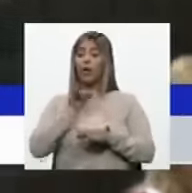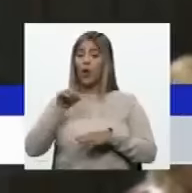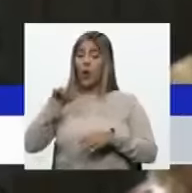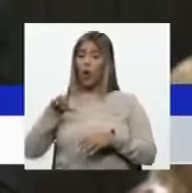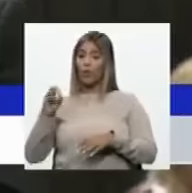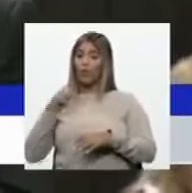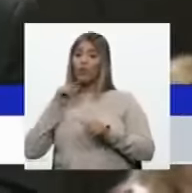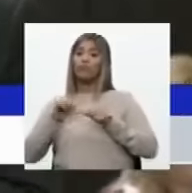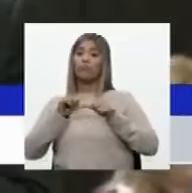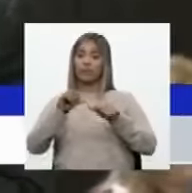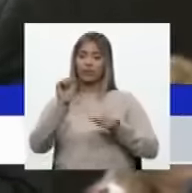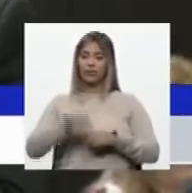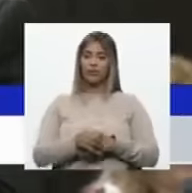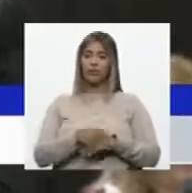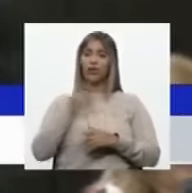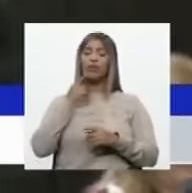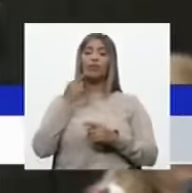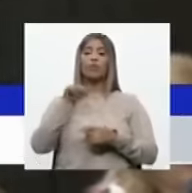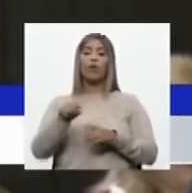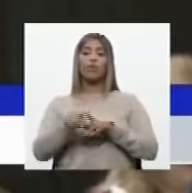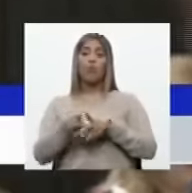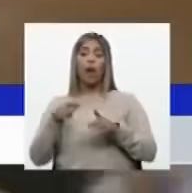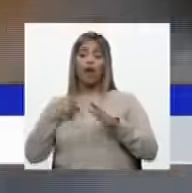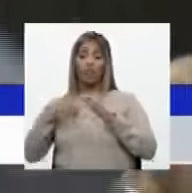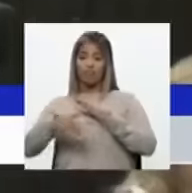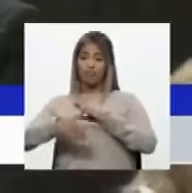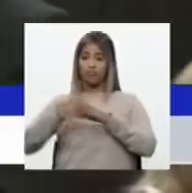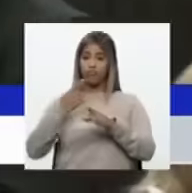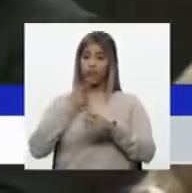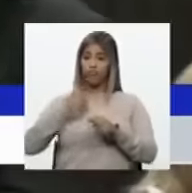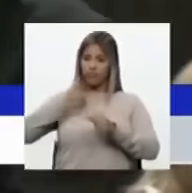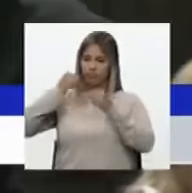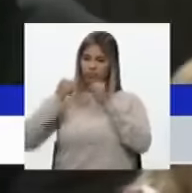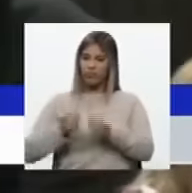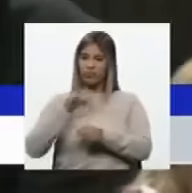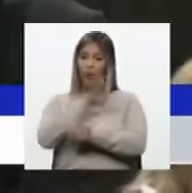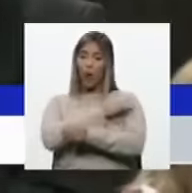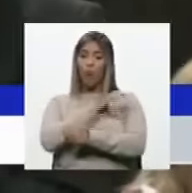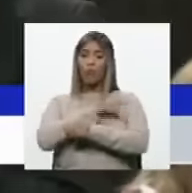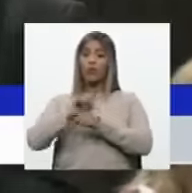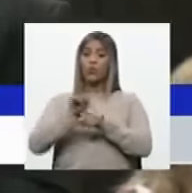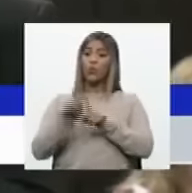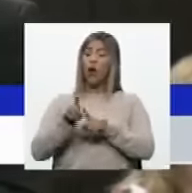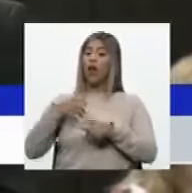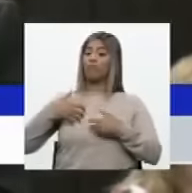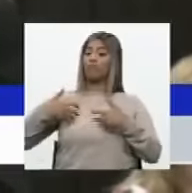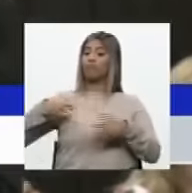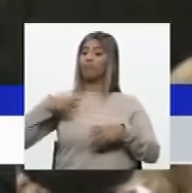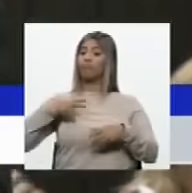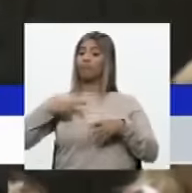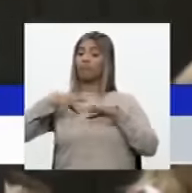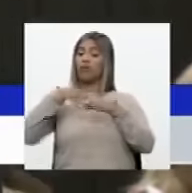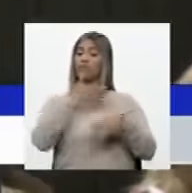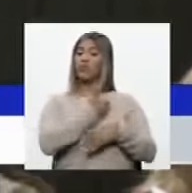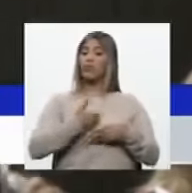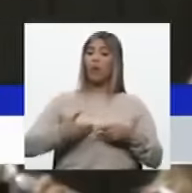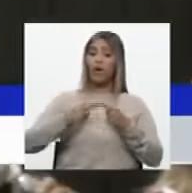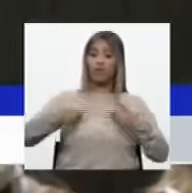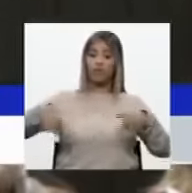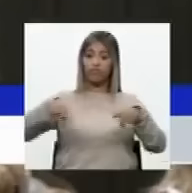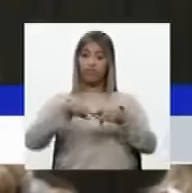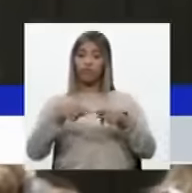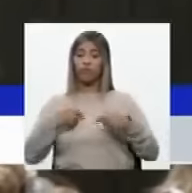sí le dio continuidad. Demostró una tendencia de oposición con las clases de la burguesía y terrateniente, insistiendo